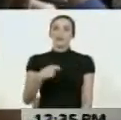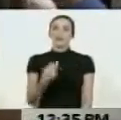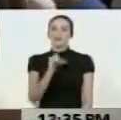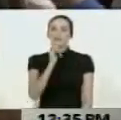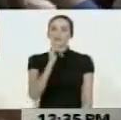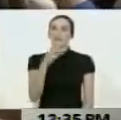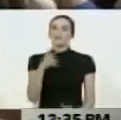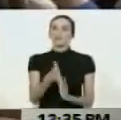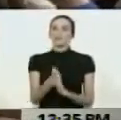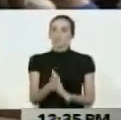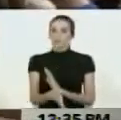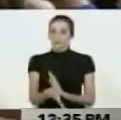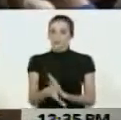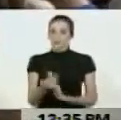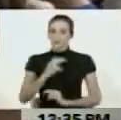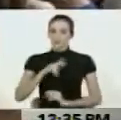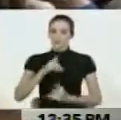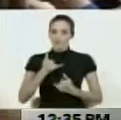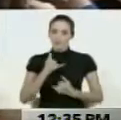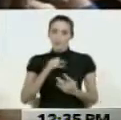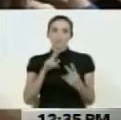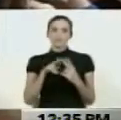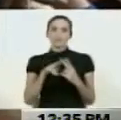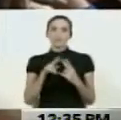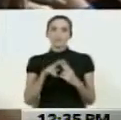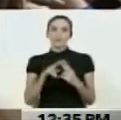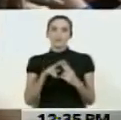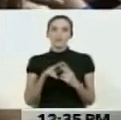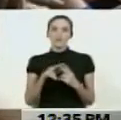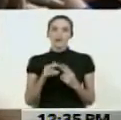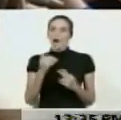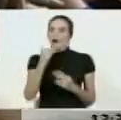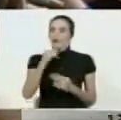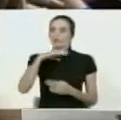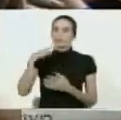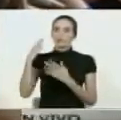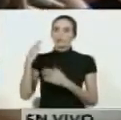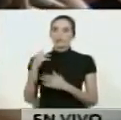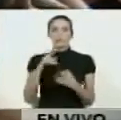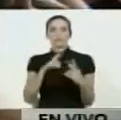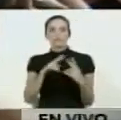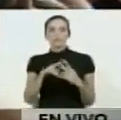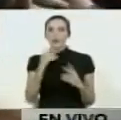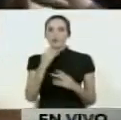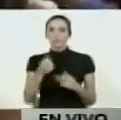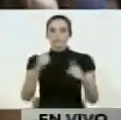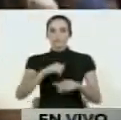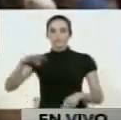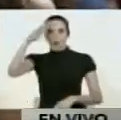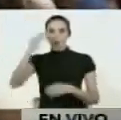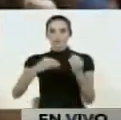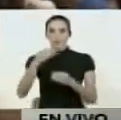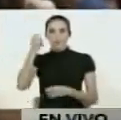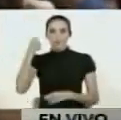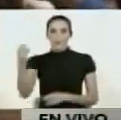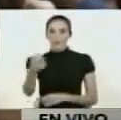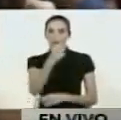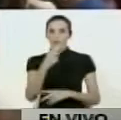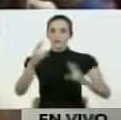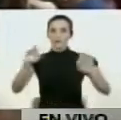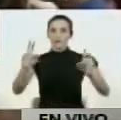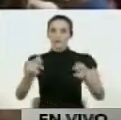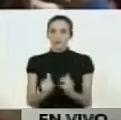reportando sobre todo lo que nosotros conocemos de esa etapa que les estoy mencionando, del soldado hecho pueblo, título que